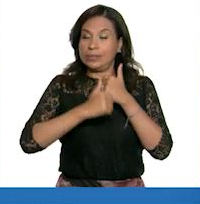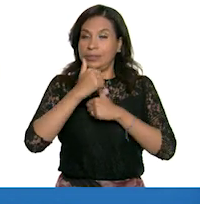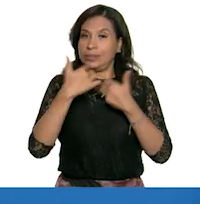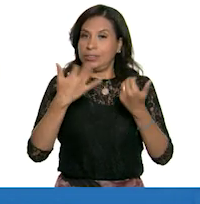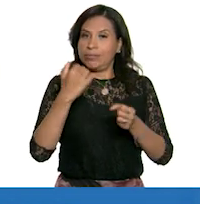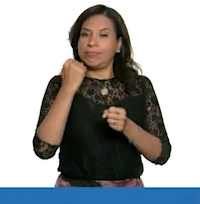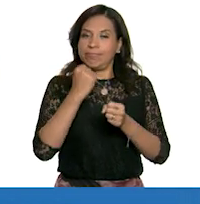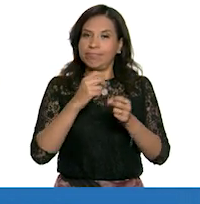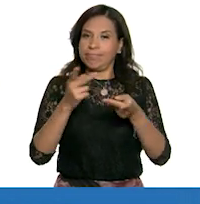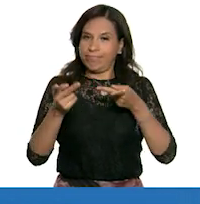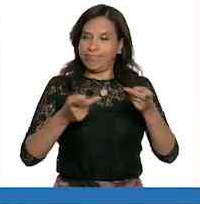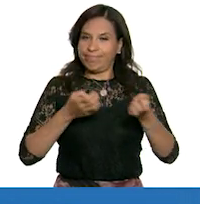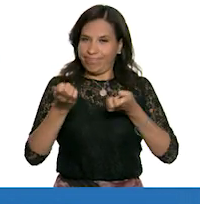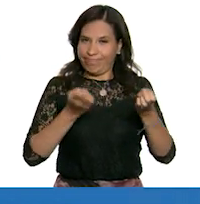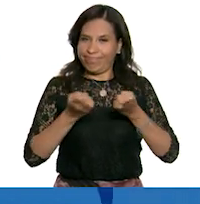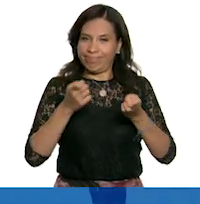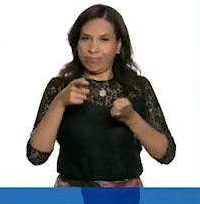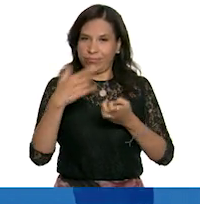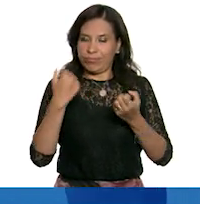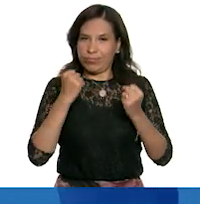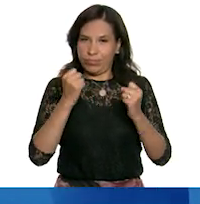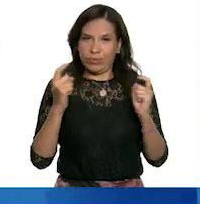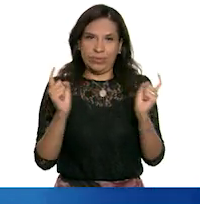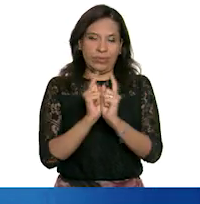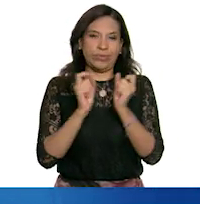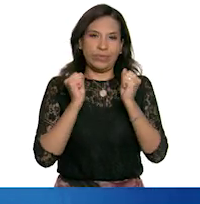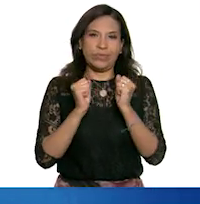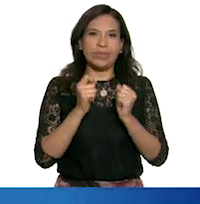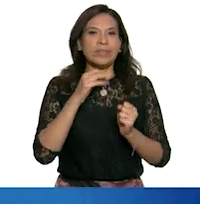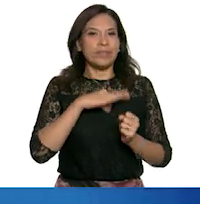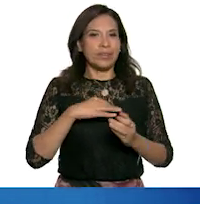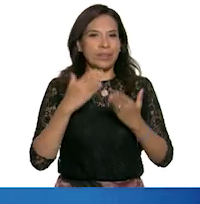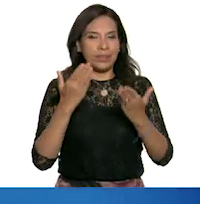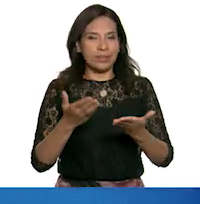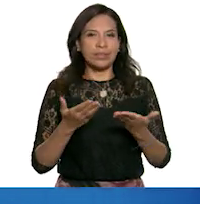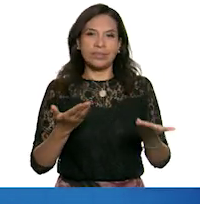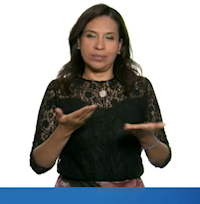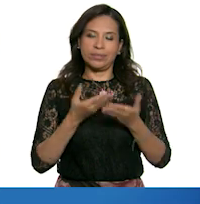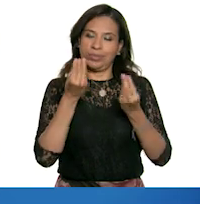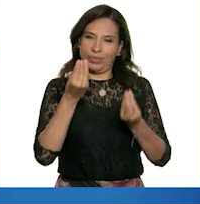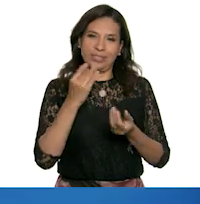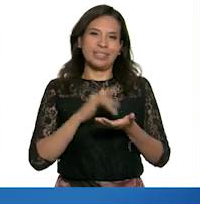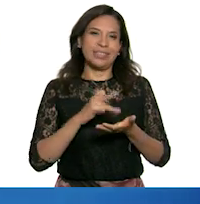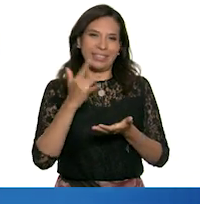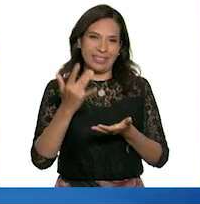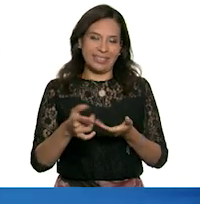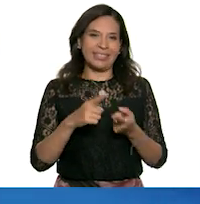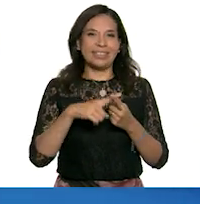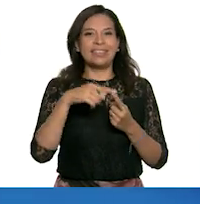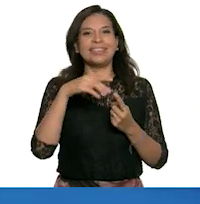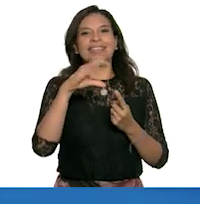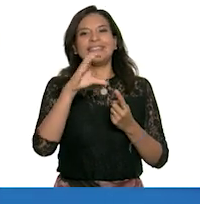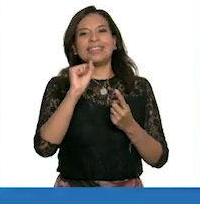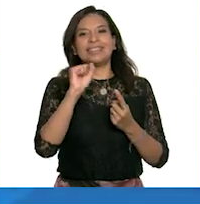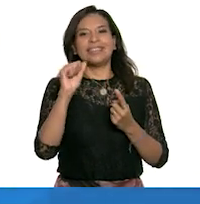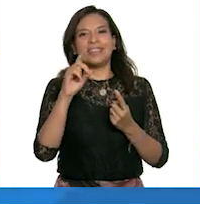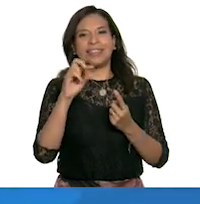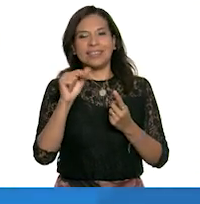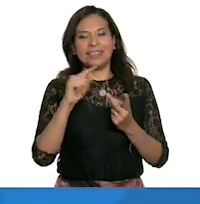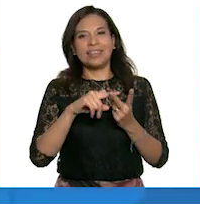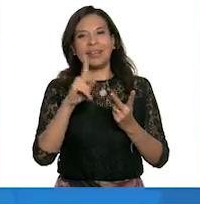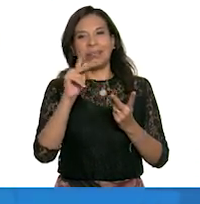de contacto que es bastante rudo, ¿verdad? Las felicitamos por eso. Y, bueno, pues, muchísimas gracias a Cassandra y a Pau. Y nosotros